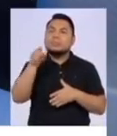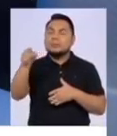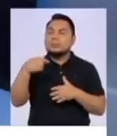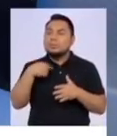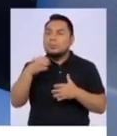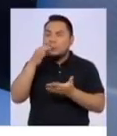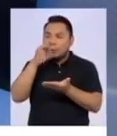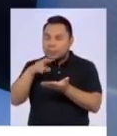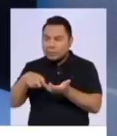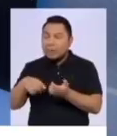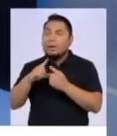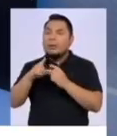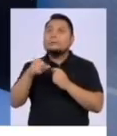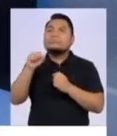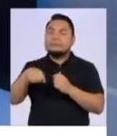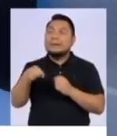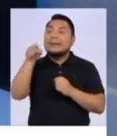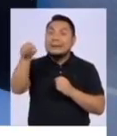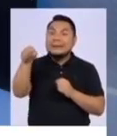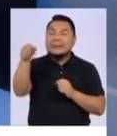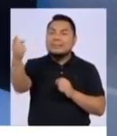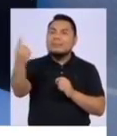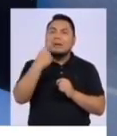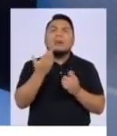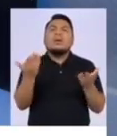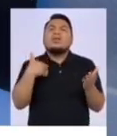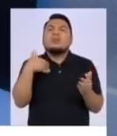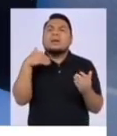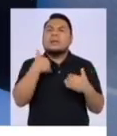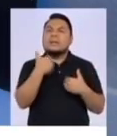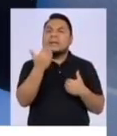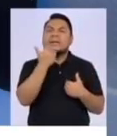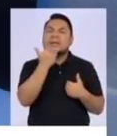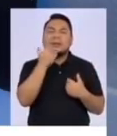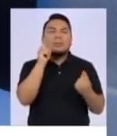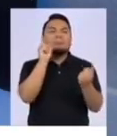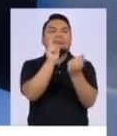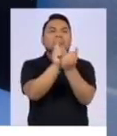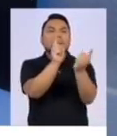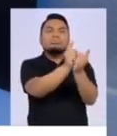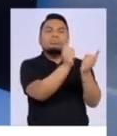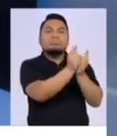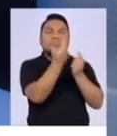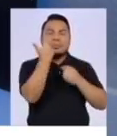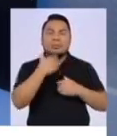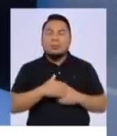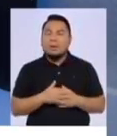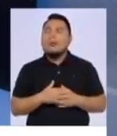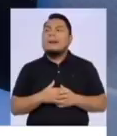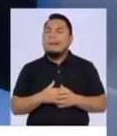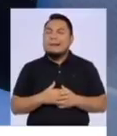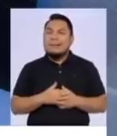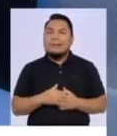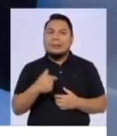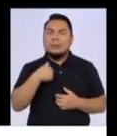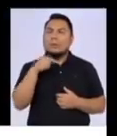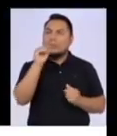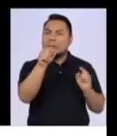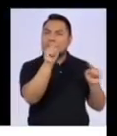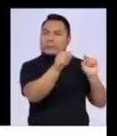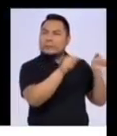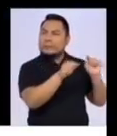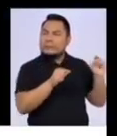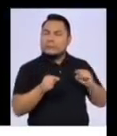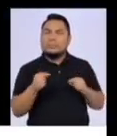contacto. Porque eso es vital para que se pueda evitar que se propague el virus. Uh-huh. Y justo ayer hice un video, porque mucha gente tiene temor, tiene